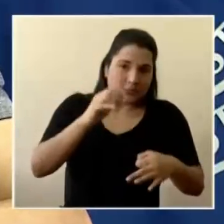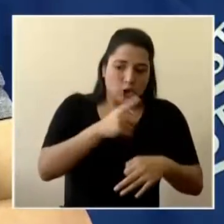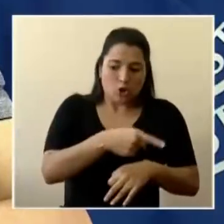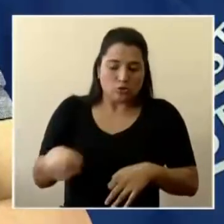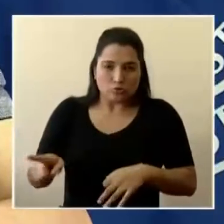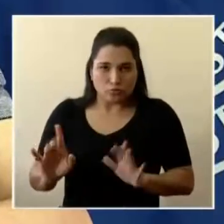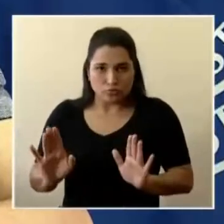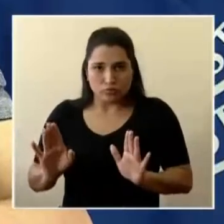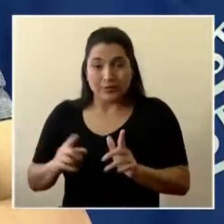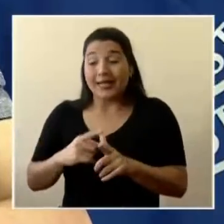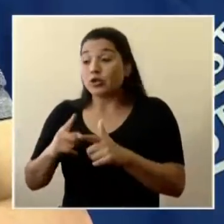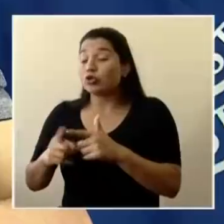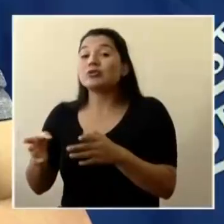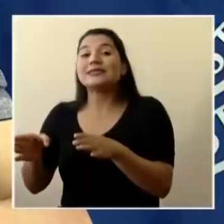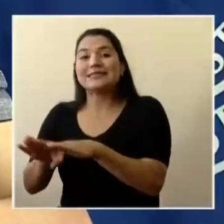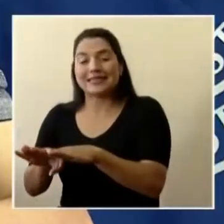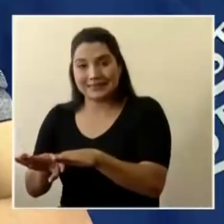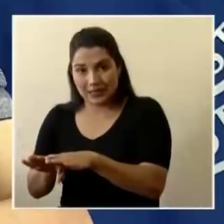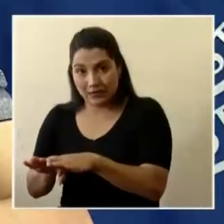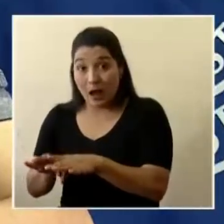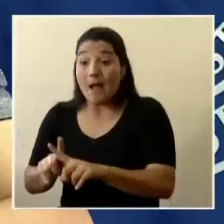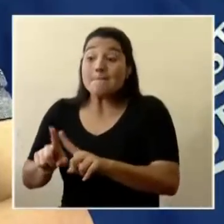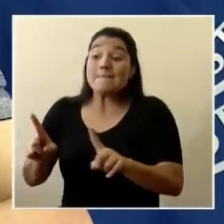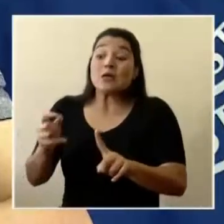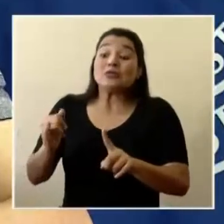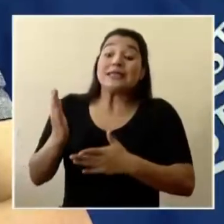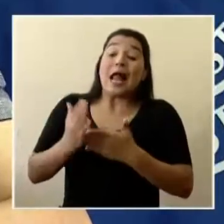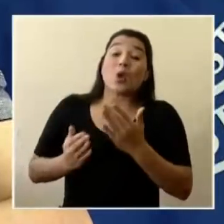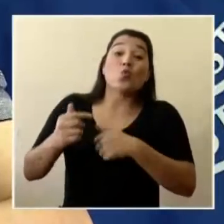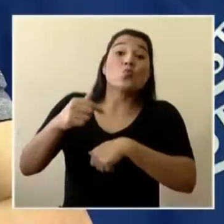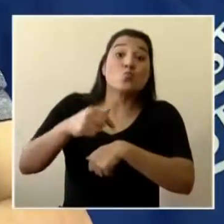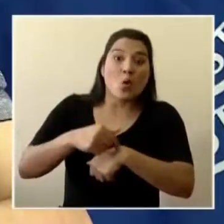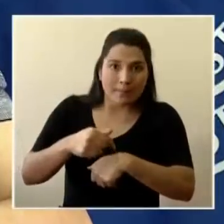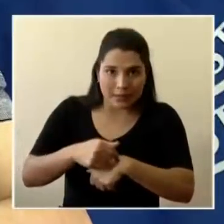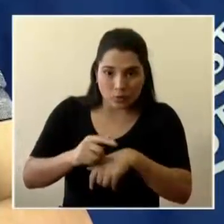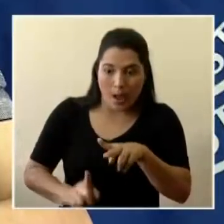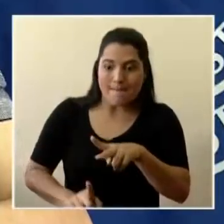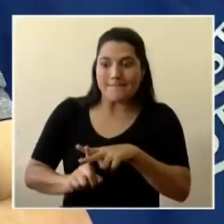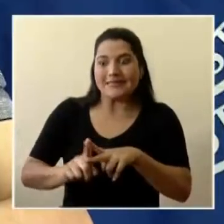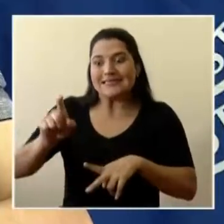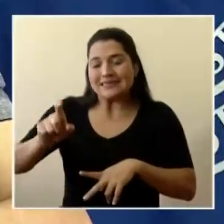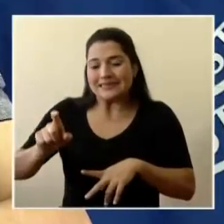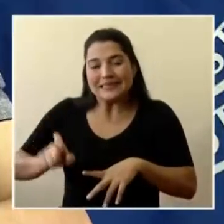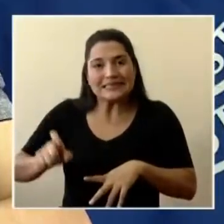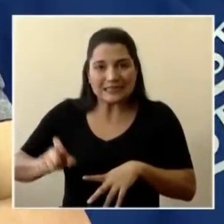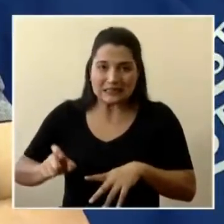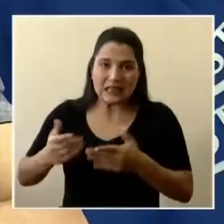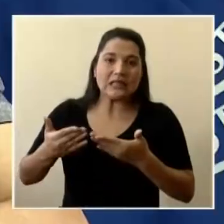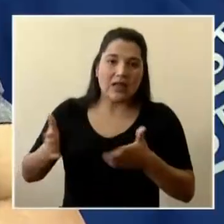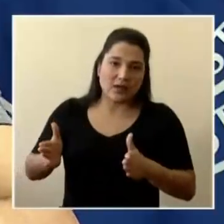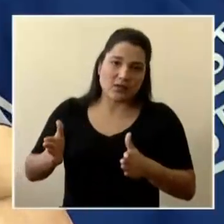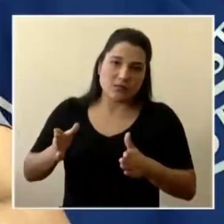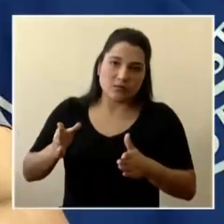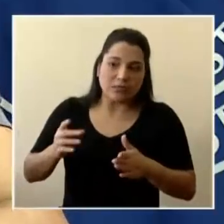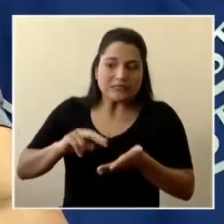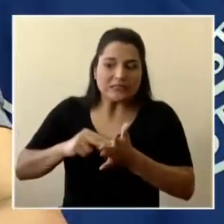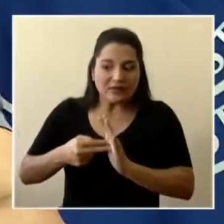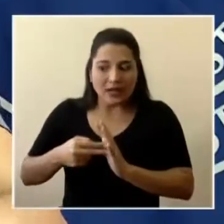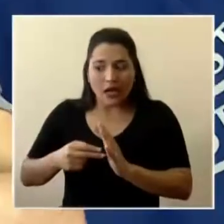cerradas siempre con la posibilidad de que si en algún momento se activa la demanda necesaria para el cuidado, pues entonces se podrán reabrir.